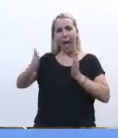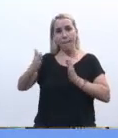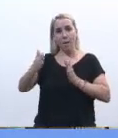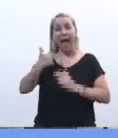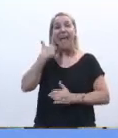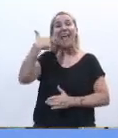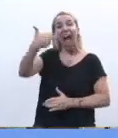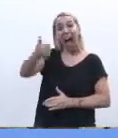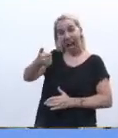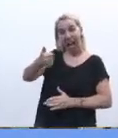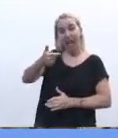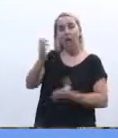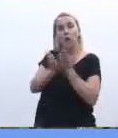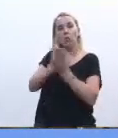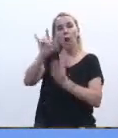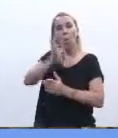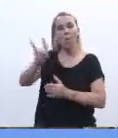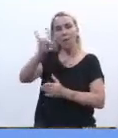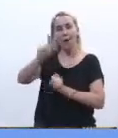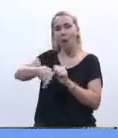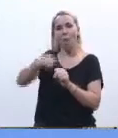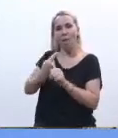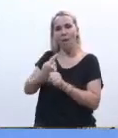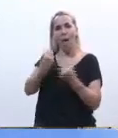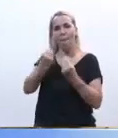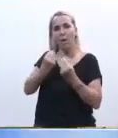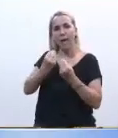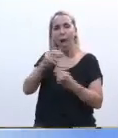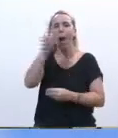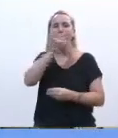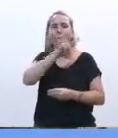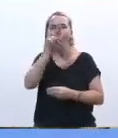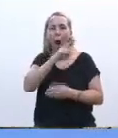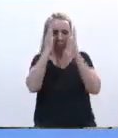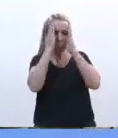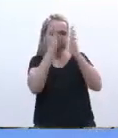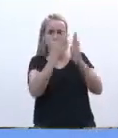lo que tenía que hacer una mujer era conseguir un buen marido.